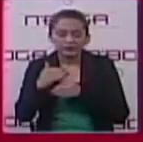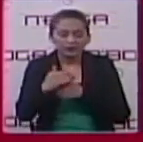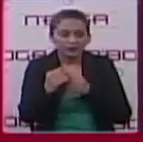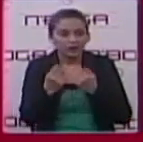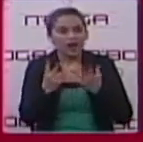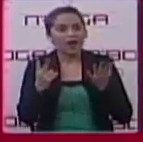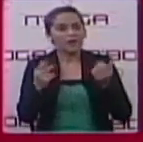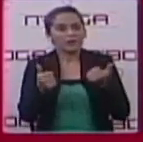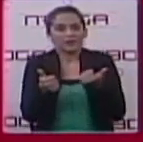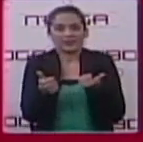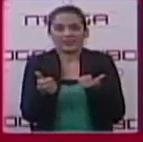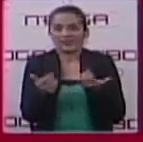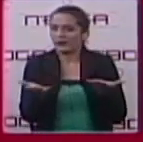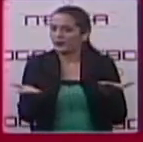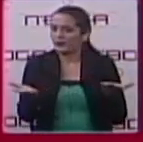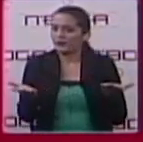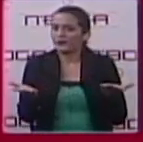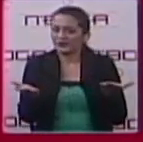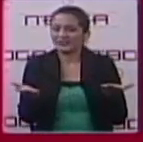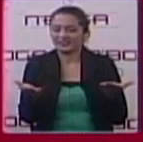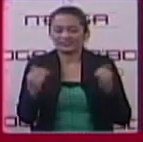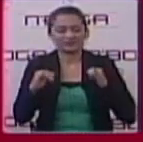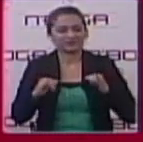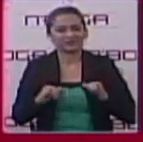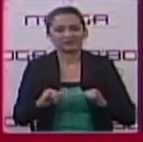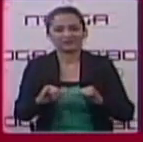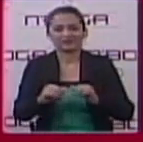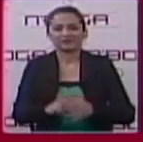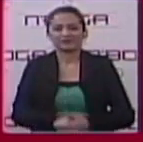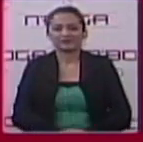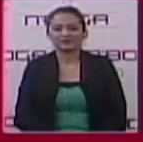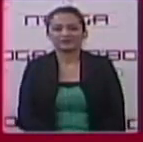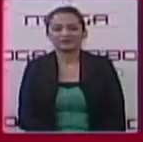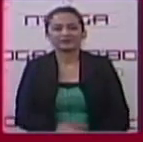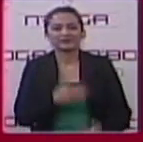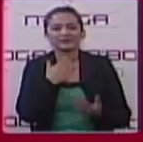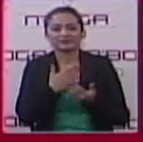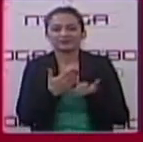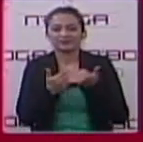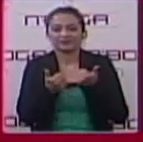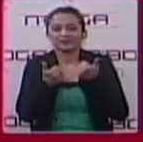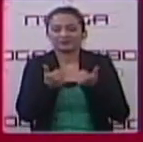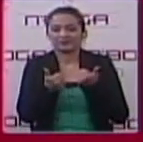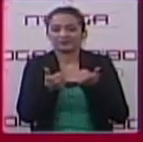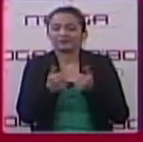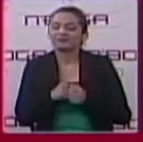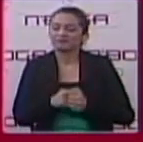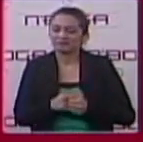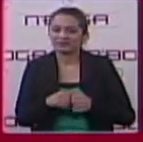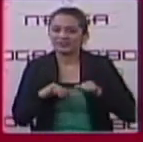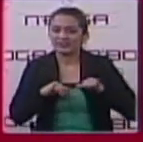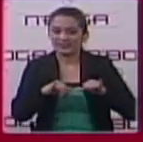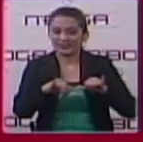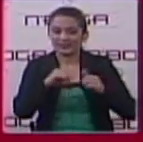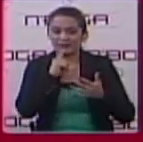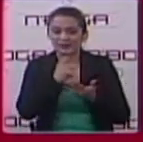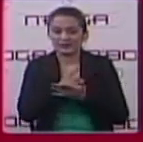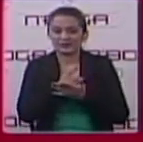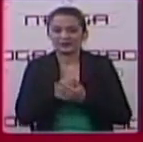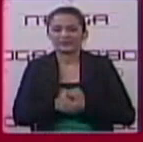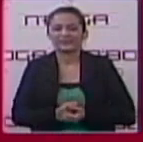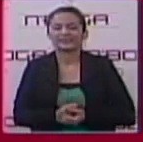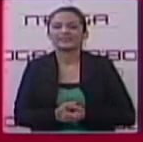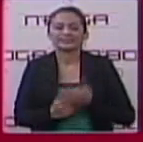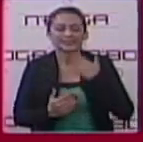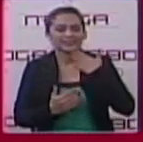entraron ya es un camino que solo Pueden seguir hacia adelante Claro que sí crear algo nuevo y también que se mantenga no Esa es la idea Exacto